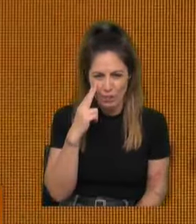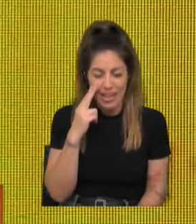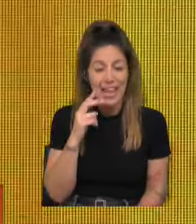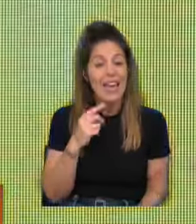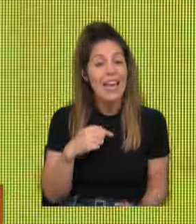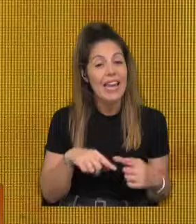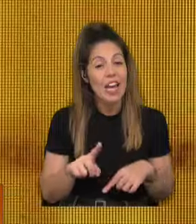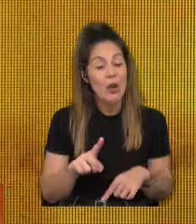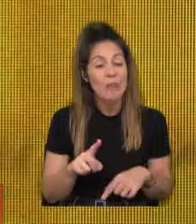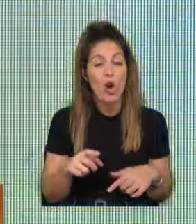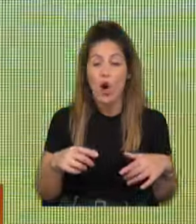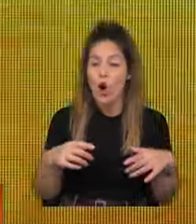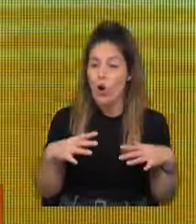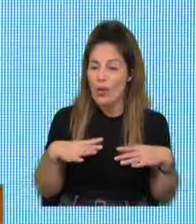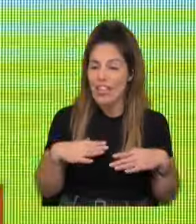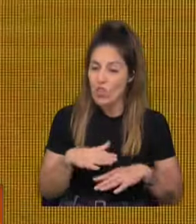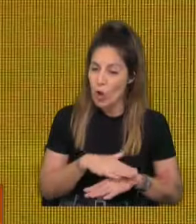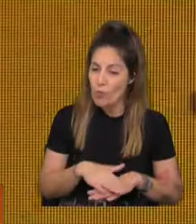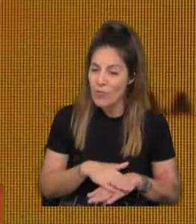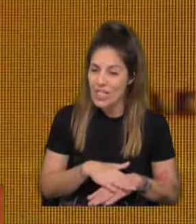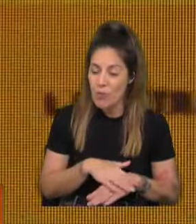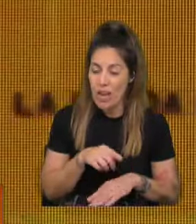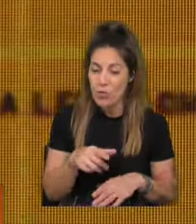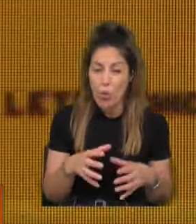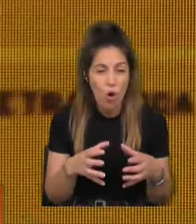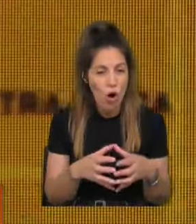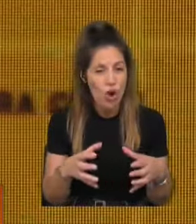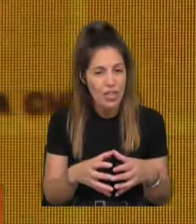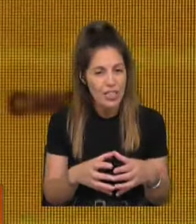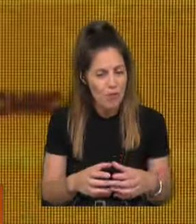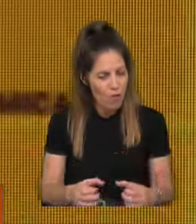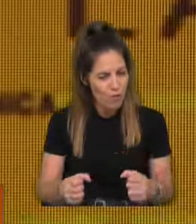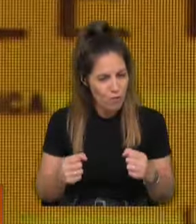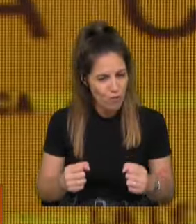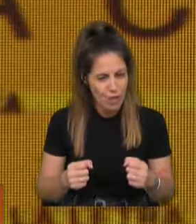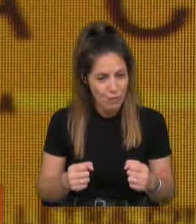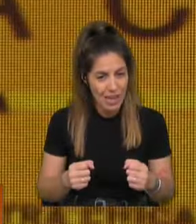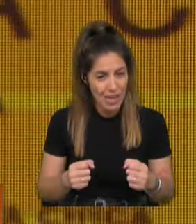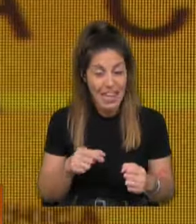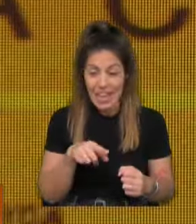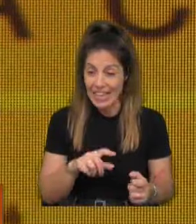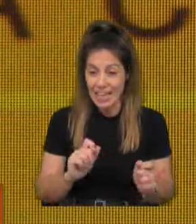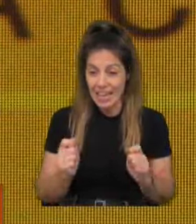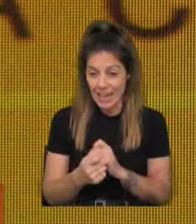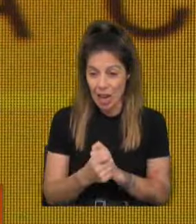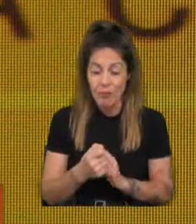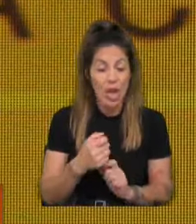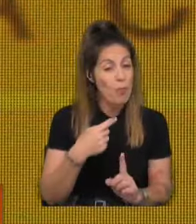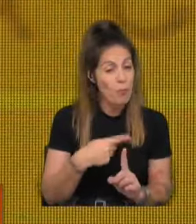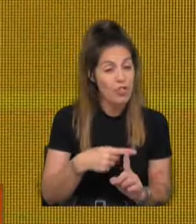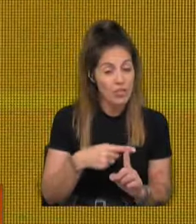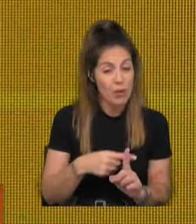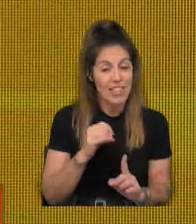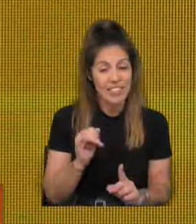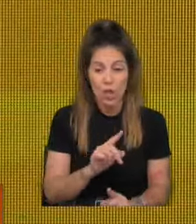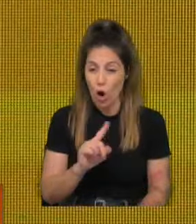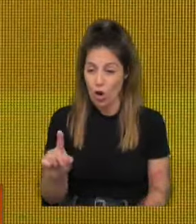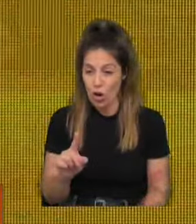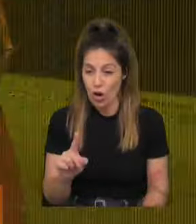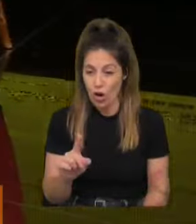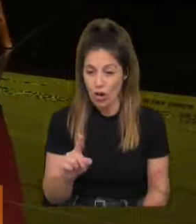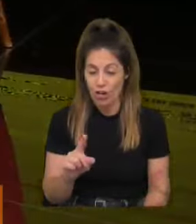jubilación mínima va a un colectivo muy firme y que lo afecta positivamente o no Si salga o no